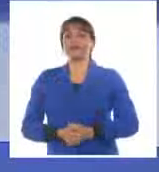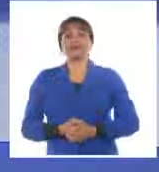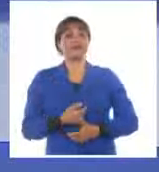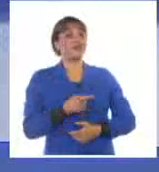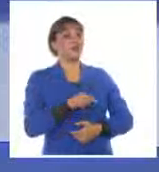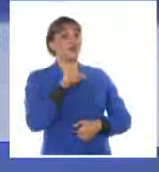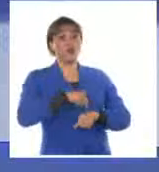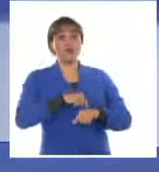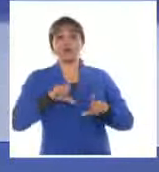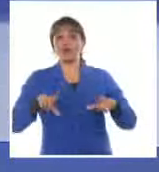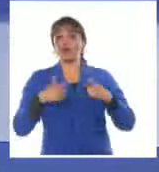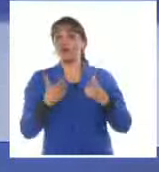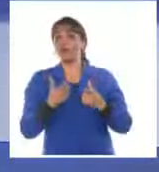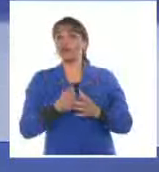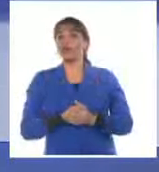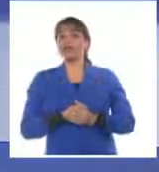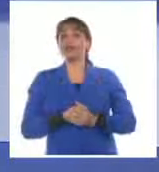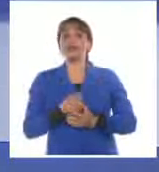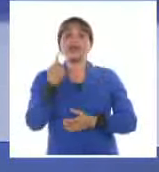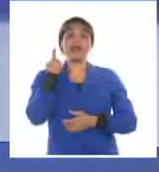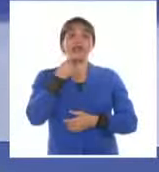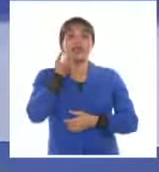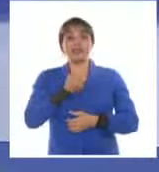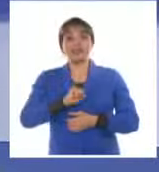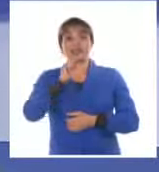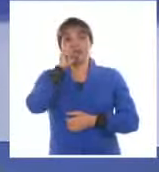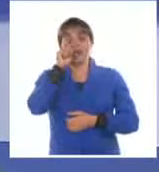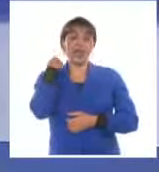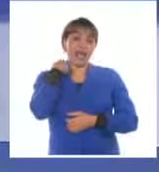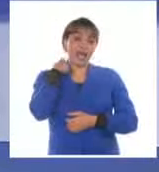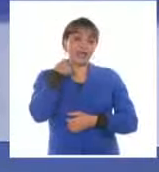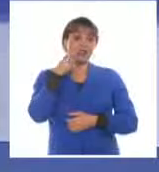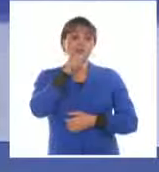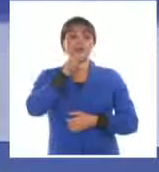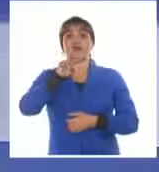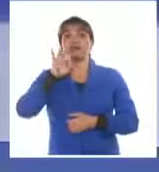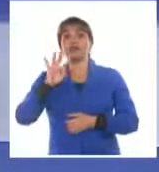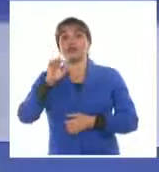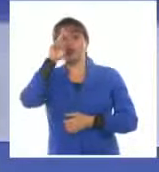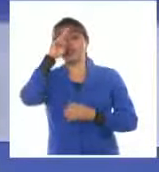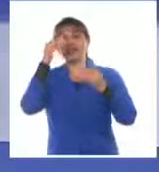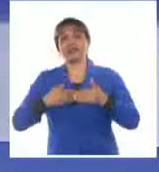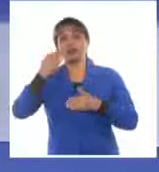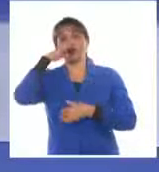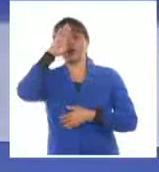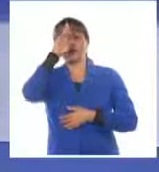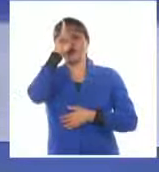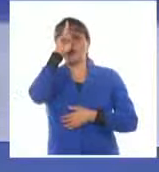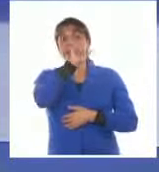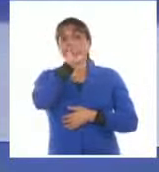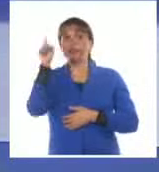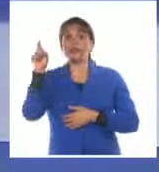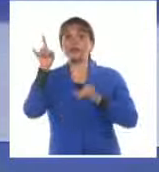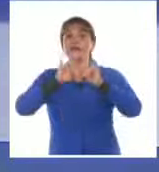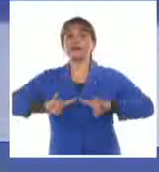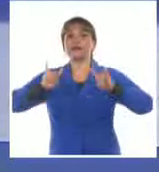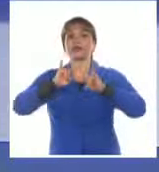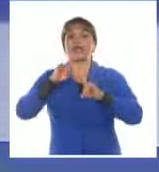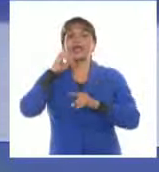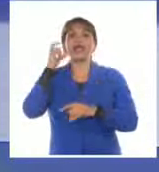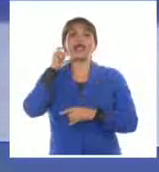Hoy cumple 128 años una de las instituciones emblemáticas de la salud cubana, el Hospital Universitario Calixto García, con